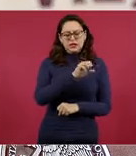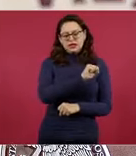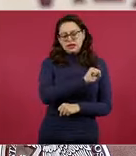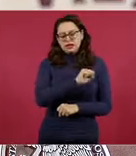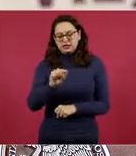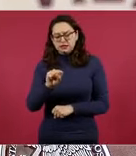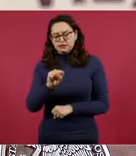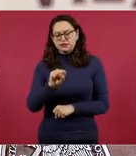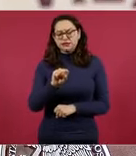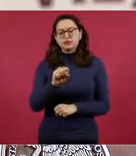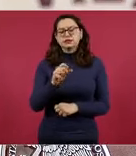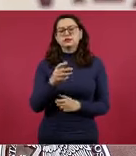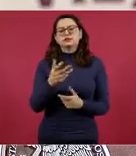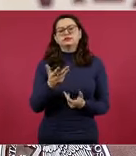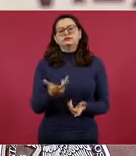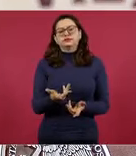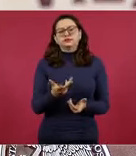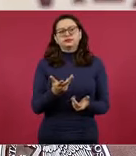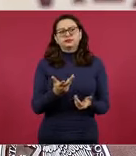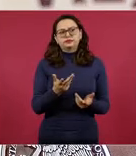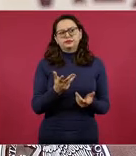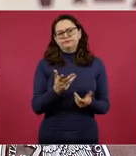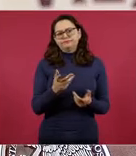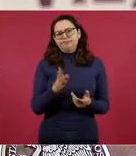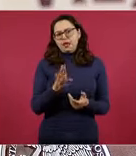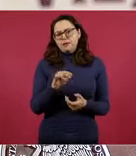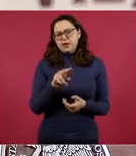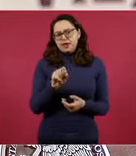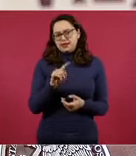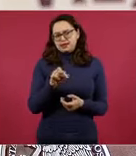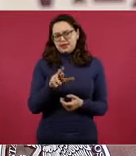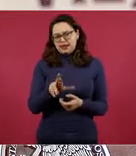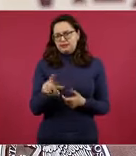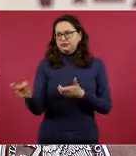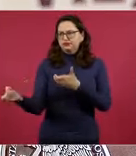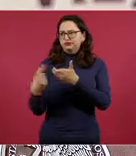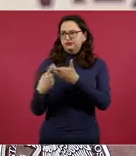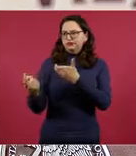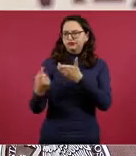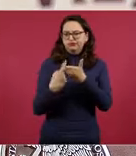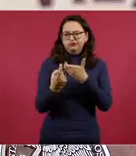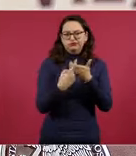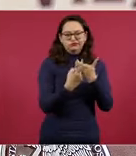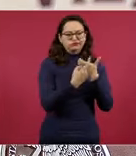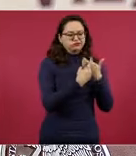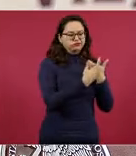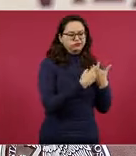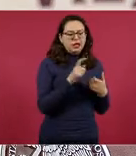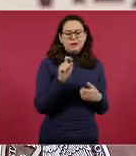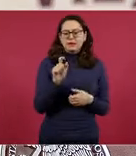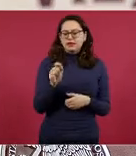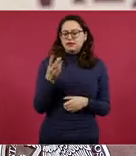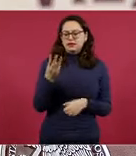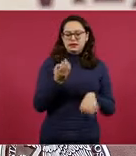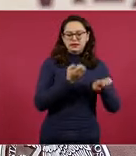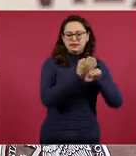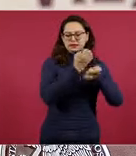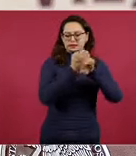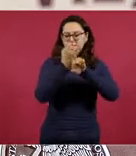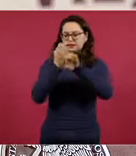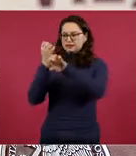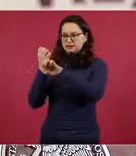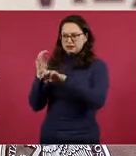iban, los 23 estados durante el informe, a pesar de estar todavía en ese momento